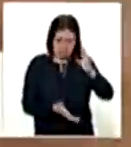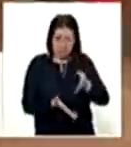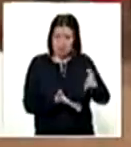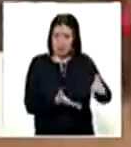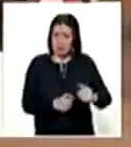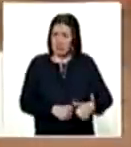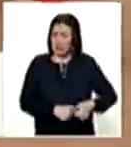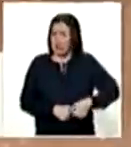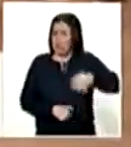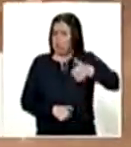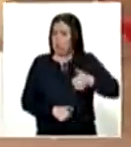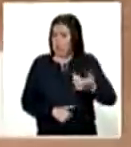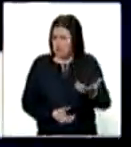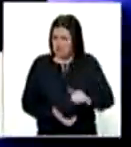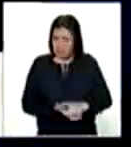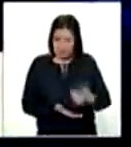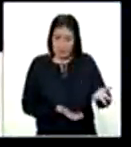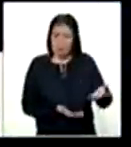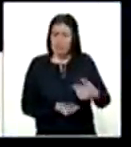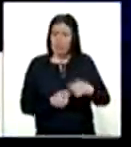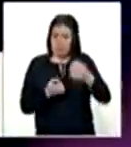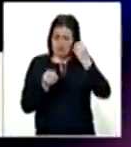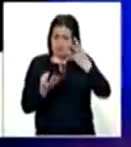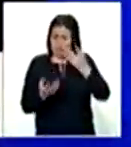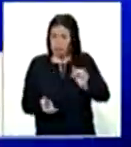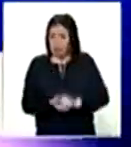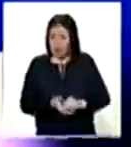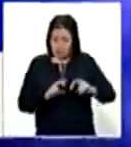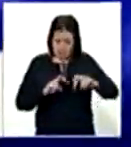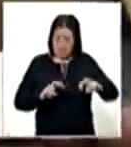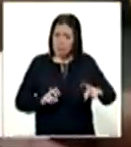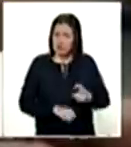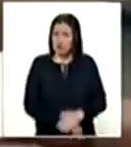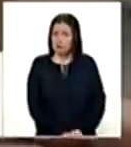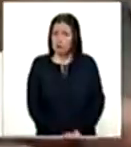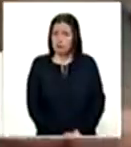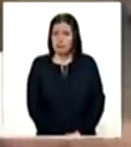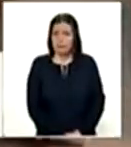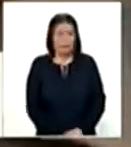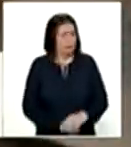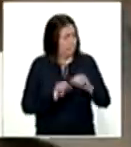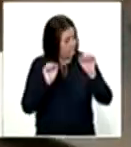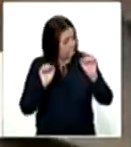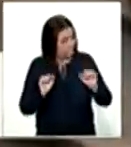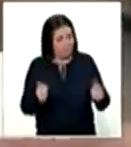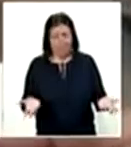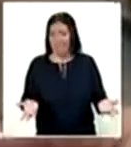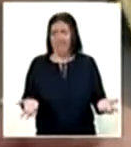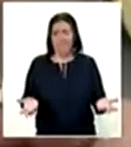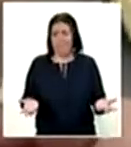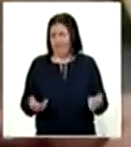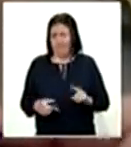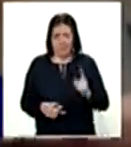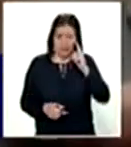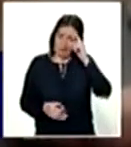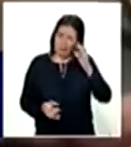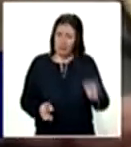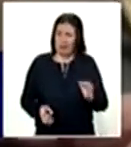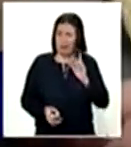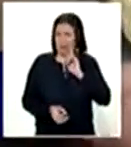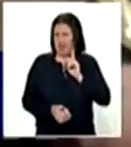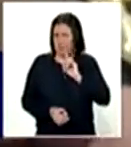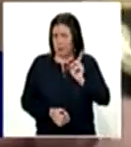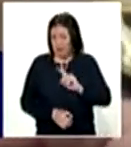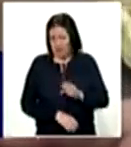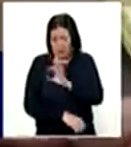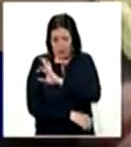de la macrorregión Ica Ayacucho informó una investigación. Obviamente no creo que esté mintiendo, es